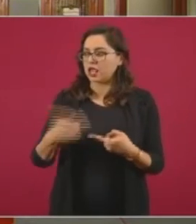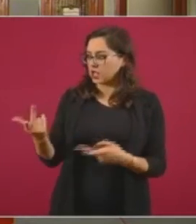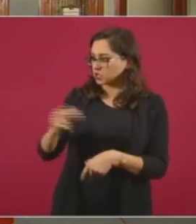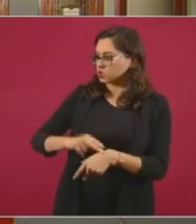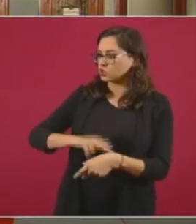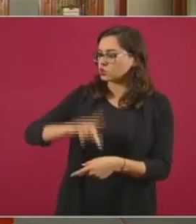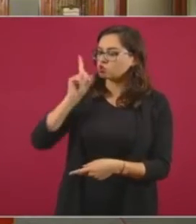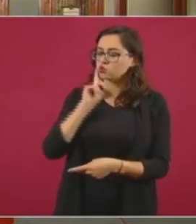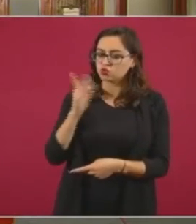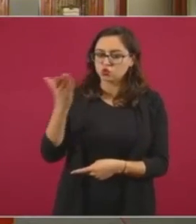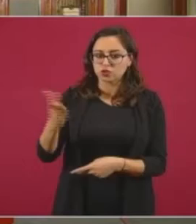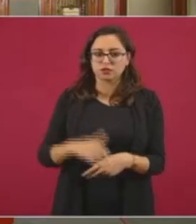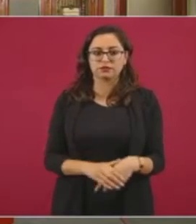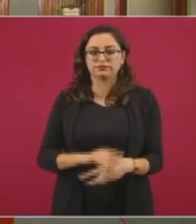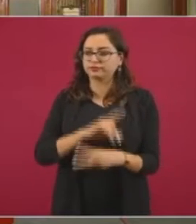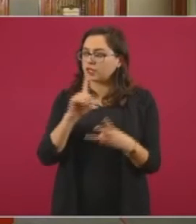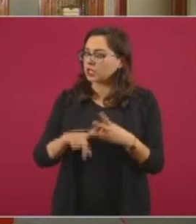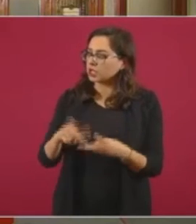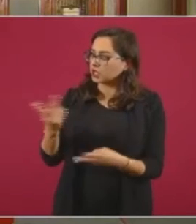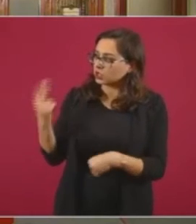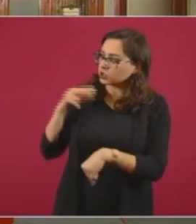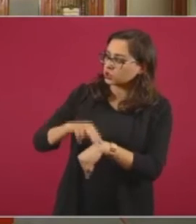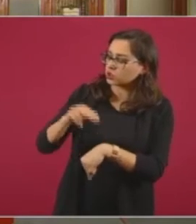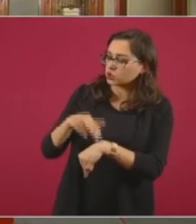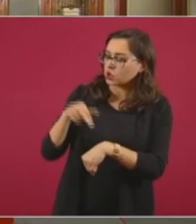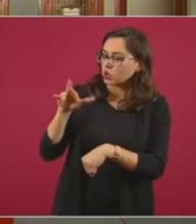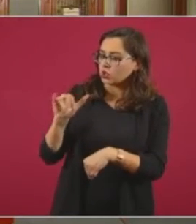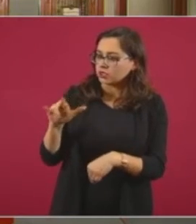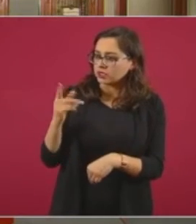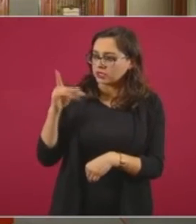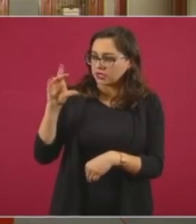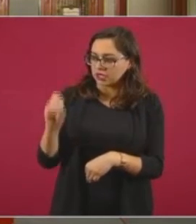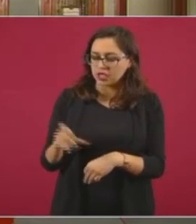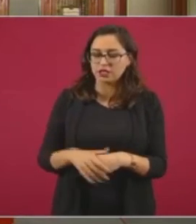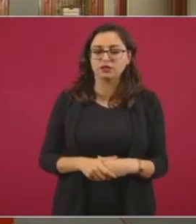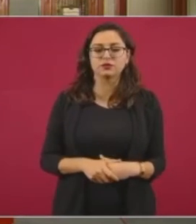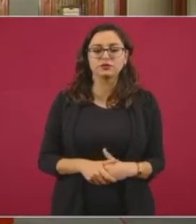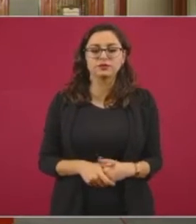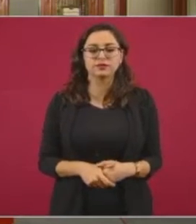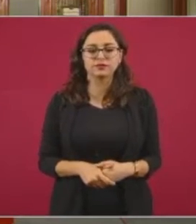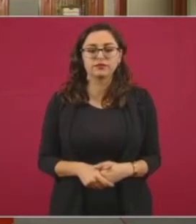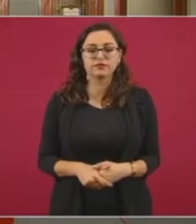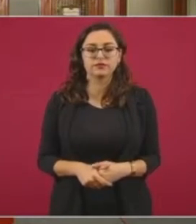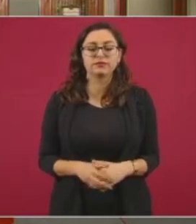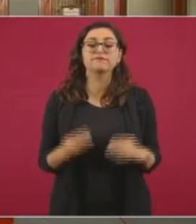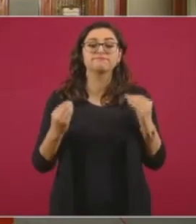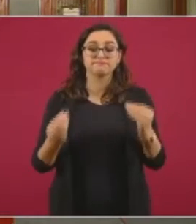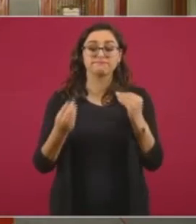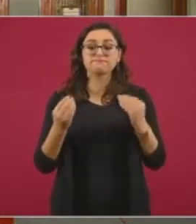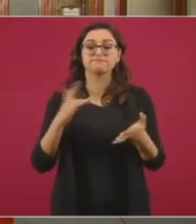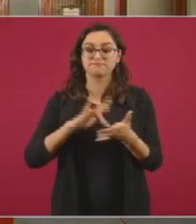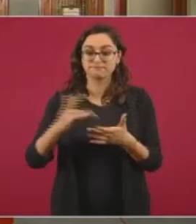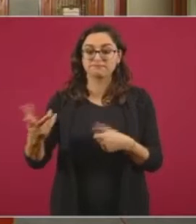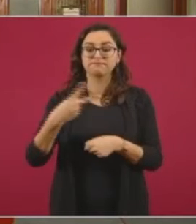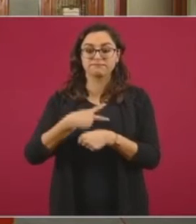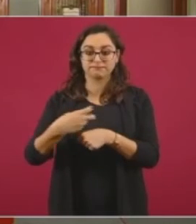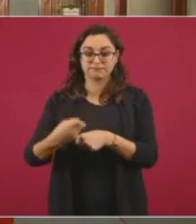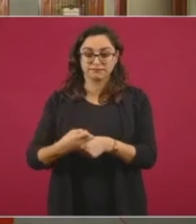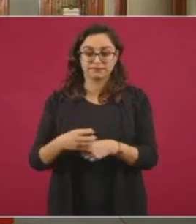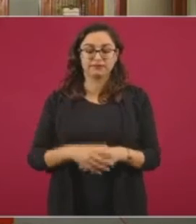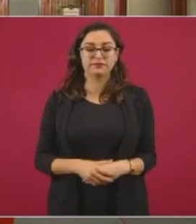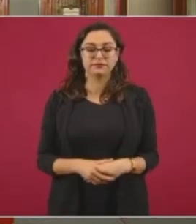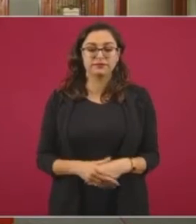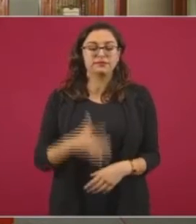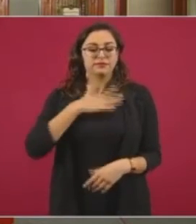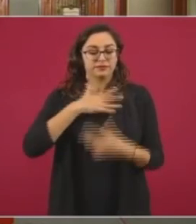SENSIDA, el doctor Ricardo Cortés, director general de Promoción de la Salud. Muchísimas gracias por la invitación de parte del